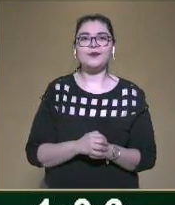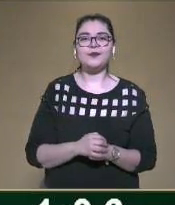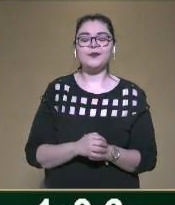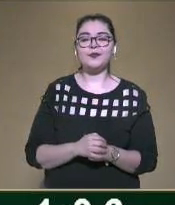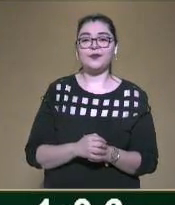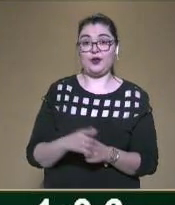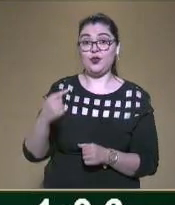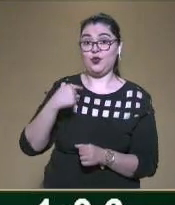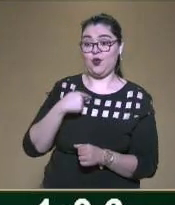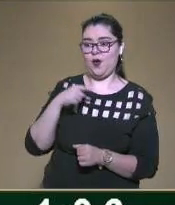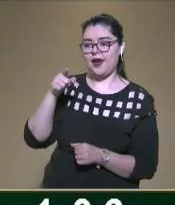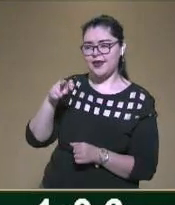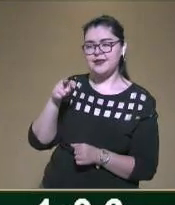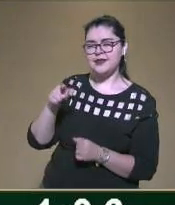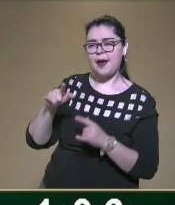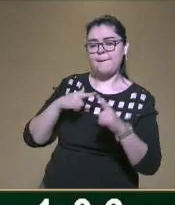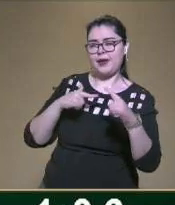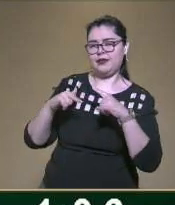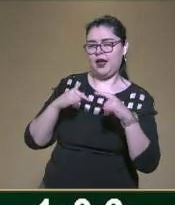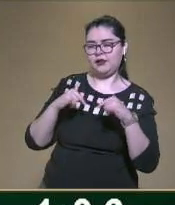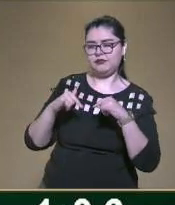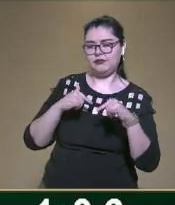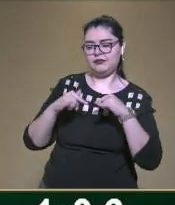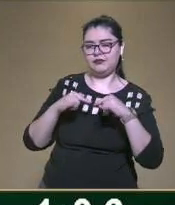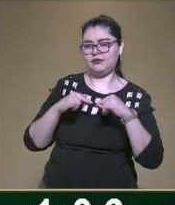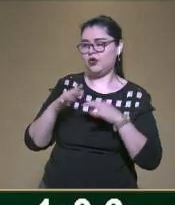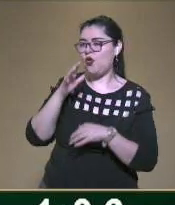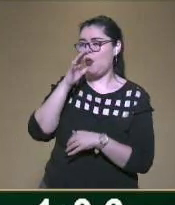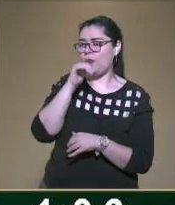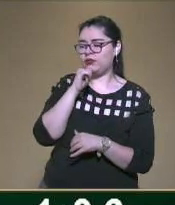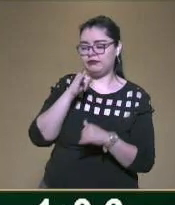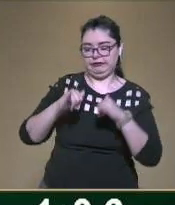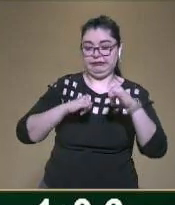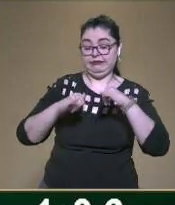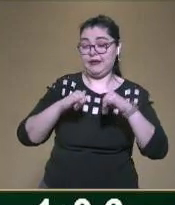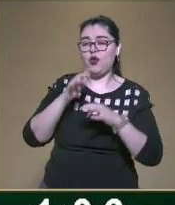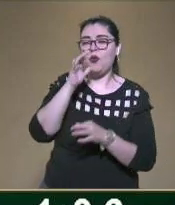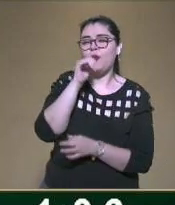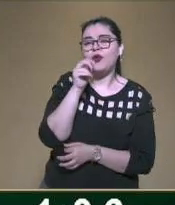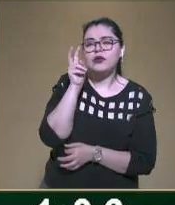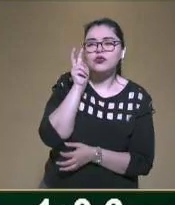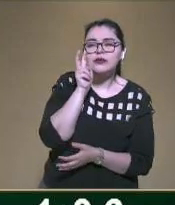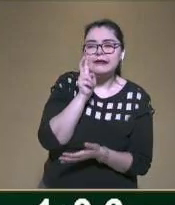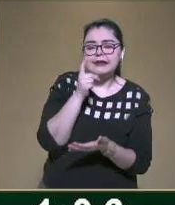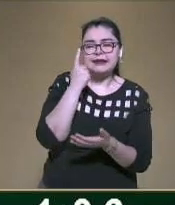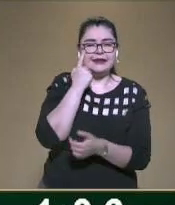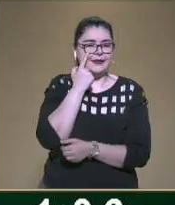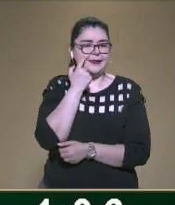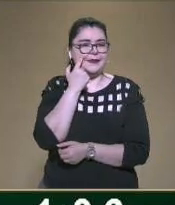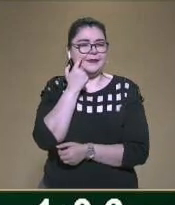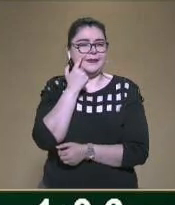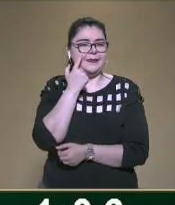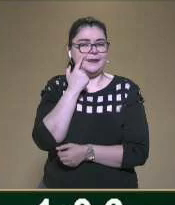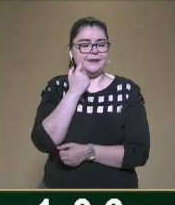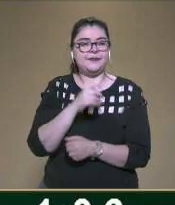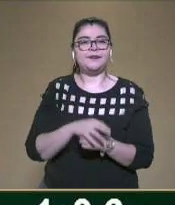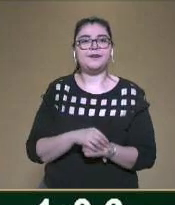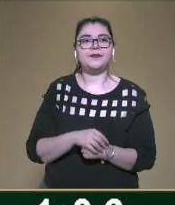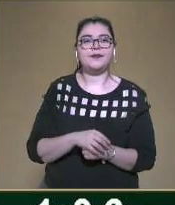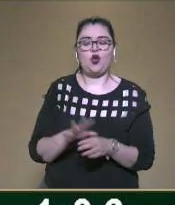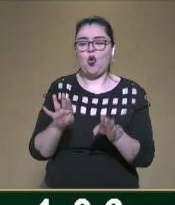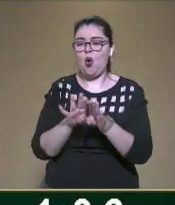yo en este mapa, yo no logro distinguir muy bien, yo no sé ustedes, niños, yo no logro distinguir muy bien esos